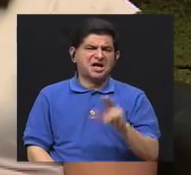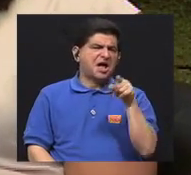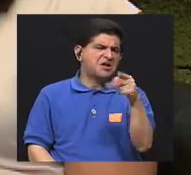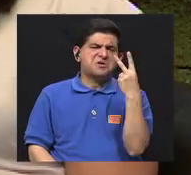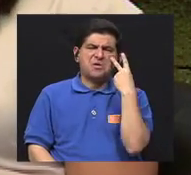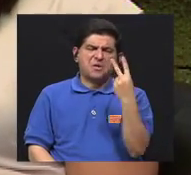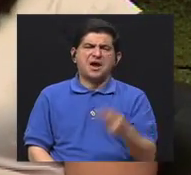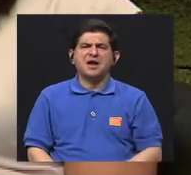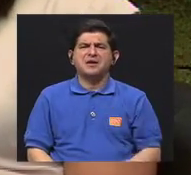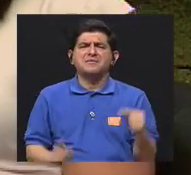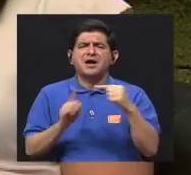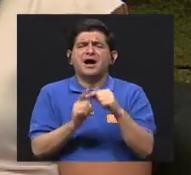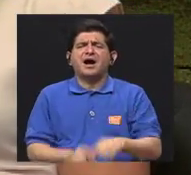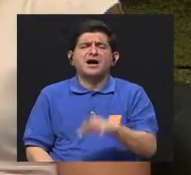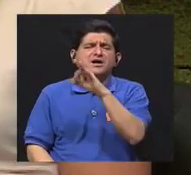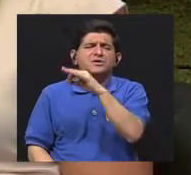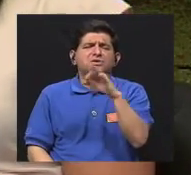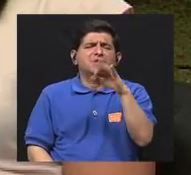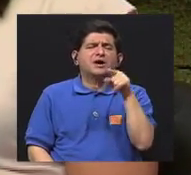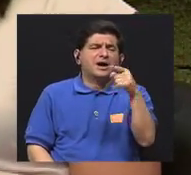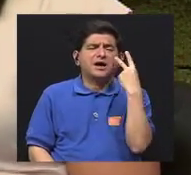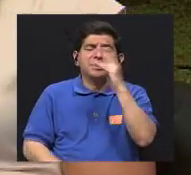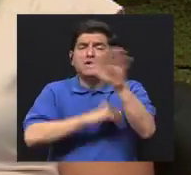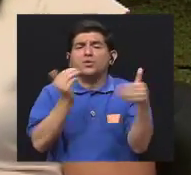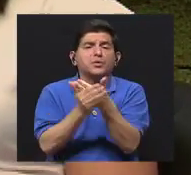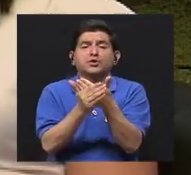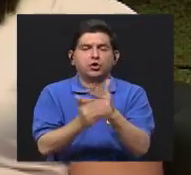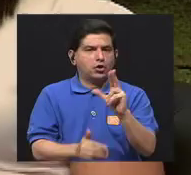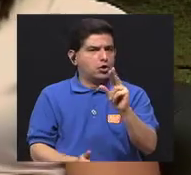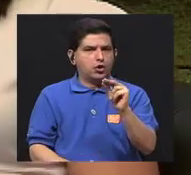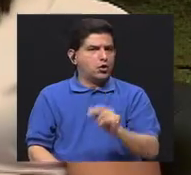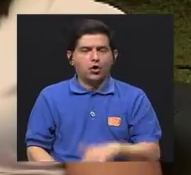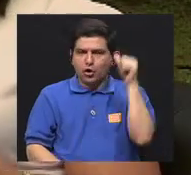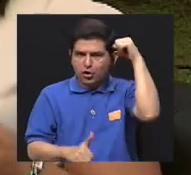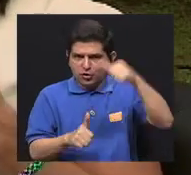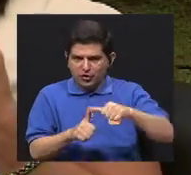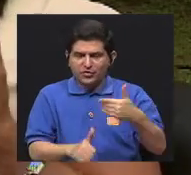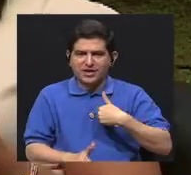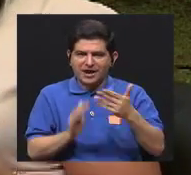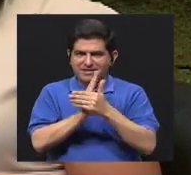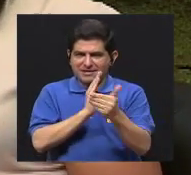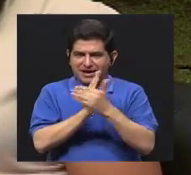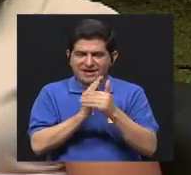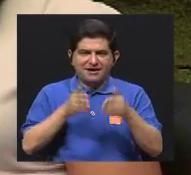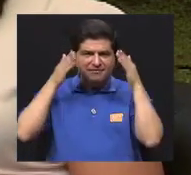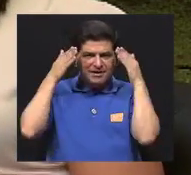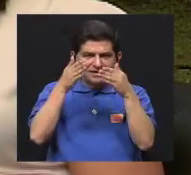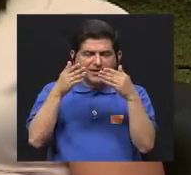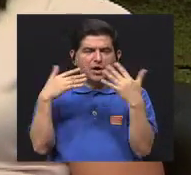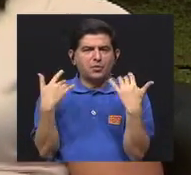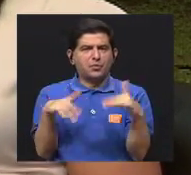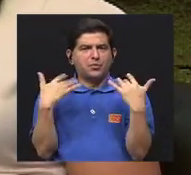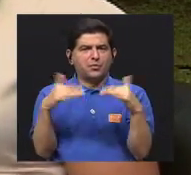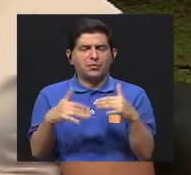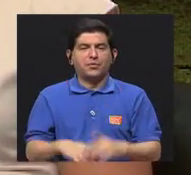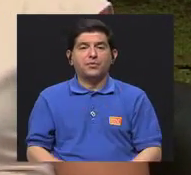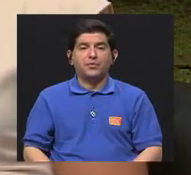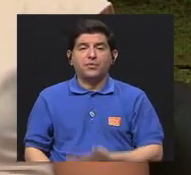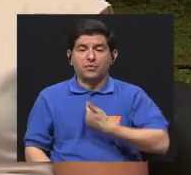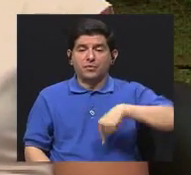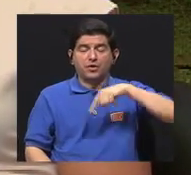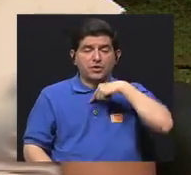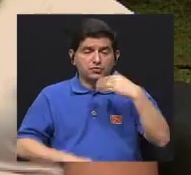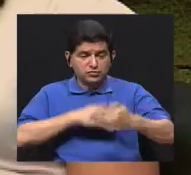ve hasta una mariposita que pasa por allá, todo lo ve. Los niños hay que recordar que tienen una capacidad de enfoque muy alta, que la vamos